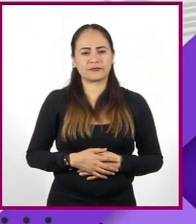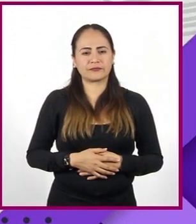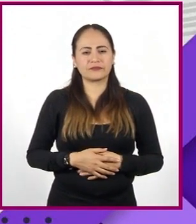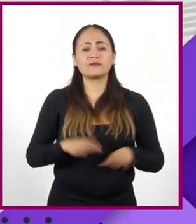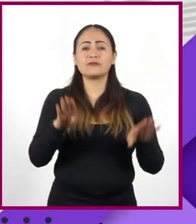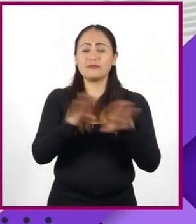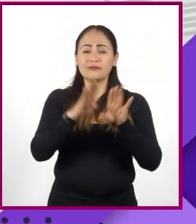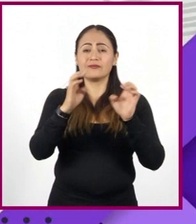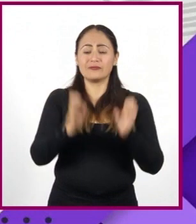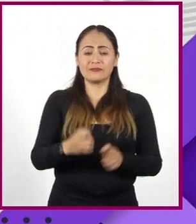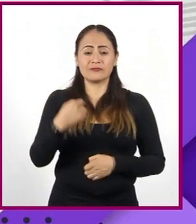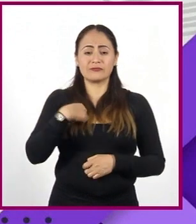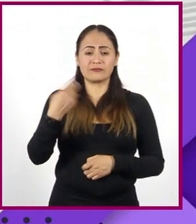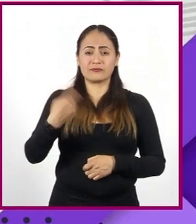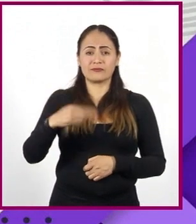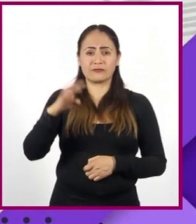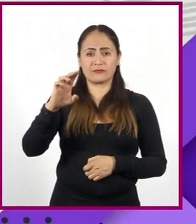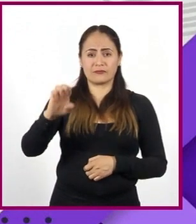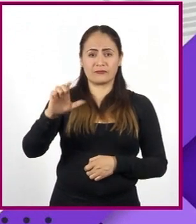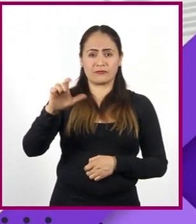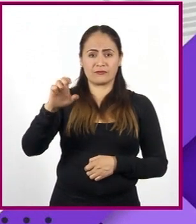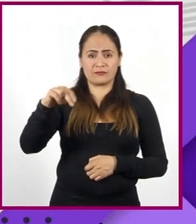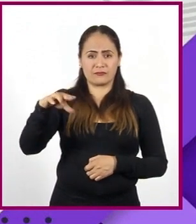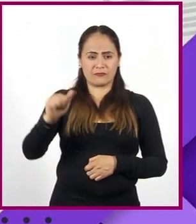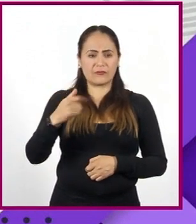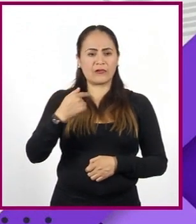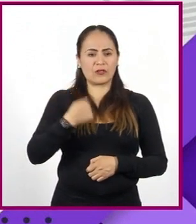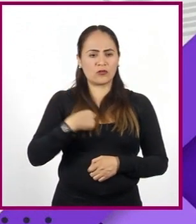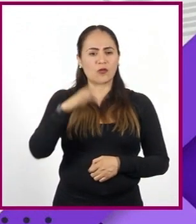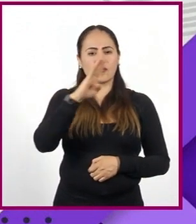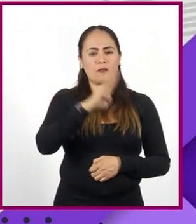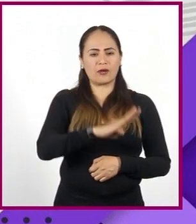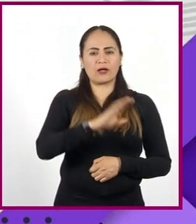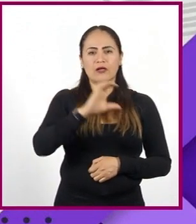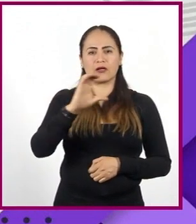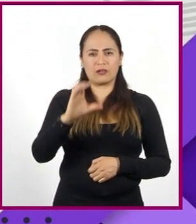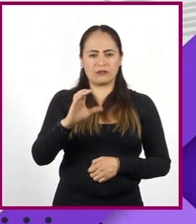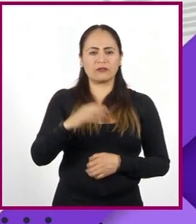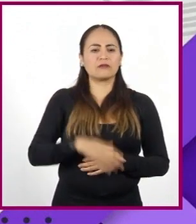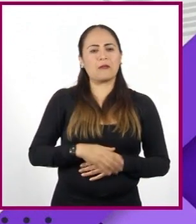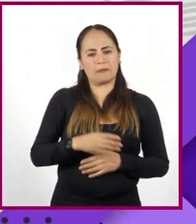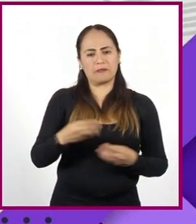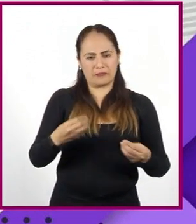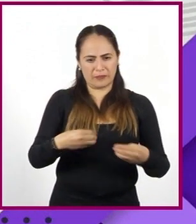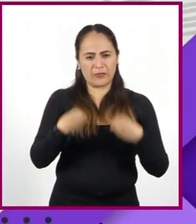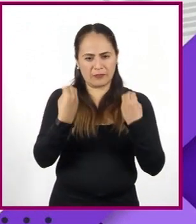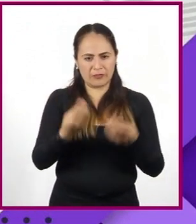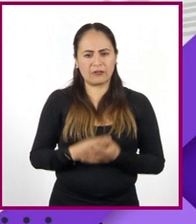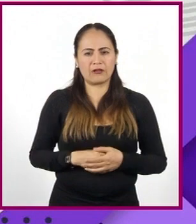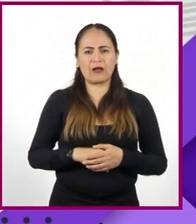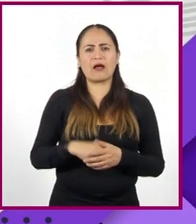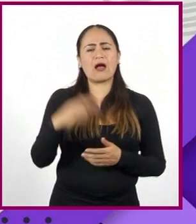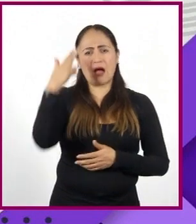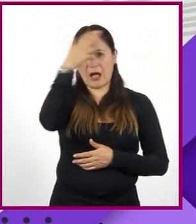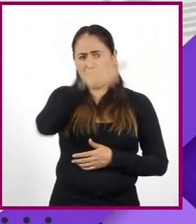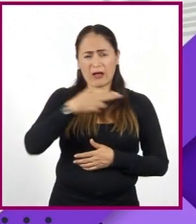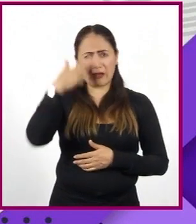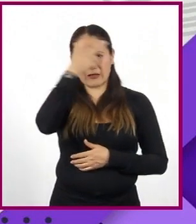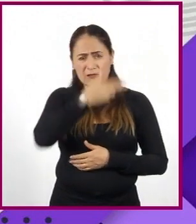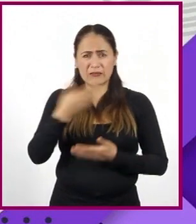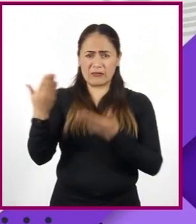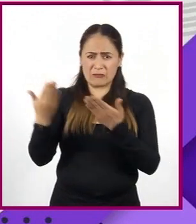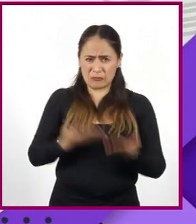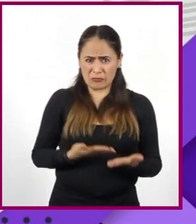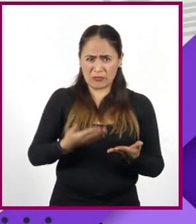¿Cómo están? Me llamo Elena y vivo en Mexicali, Baja California. Hace unos años llegaron migrantes de Haití y como no pudieron cruzar a